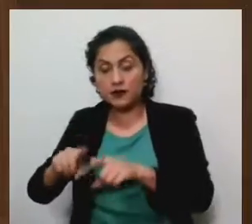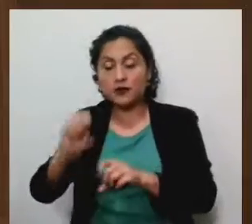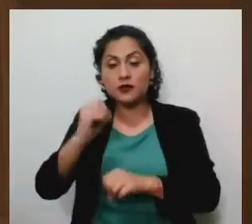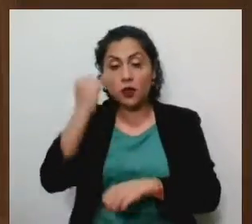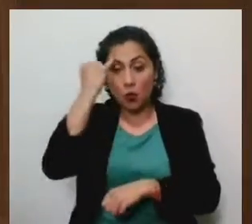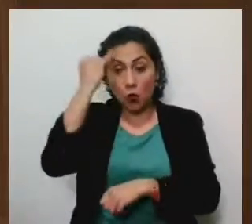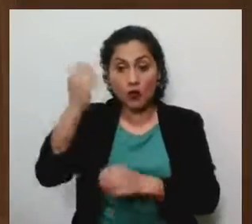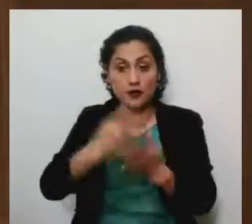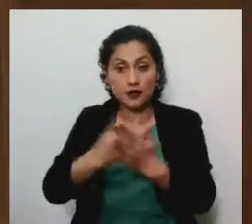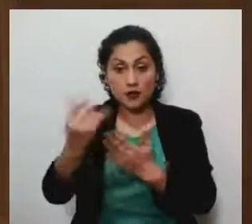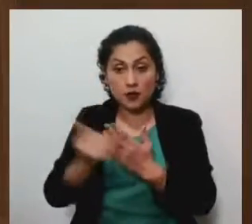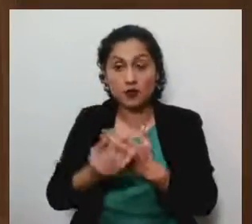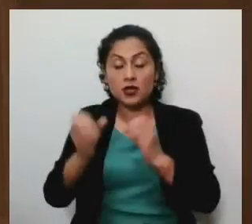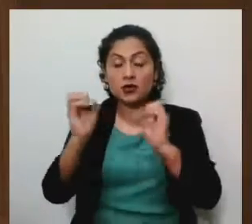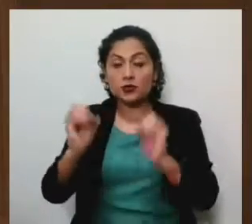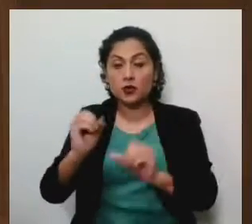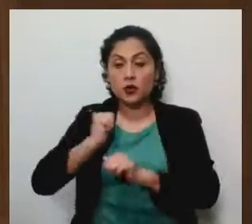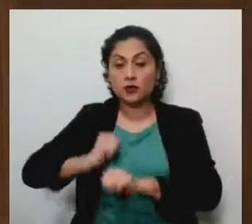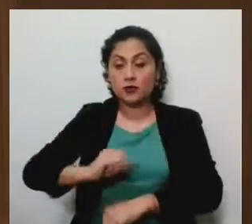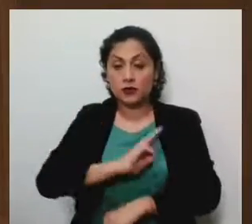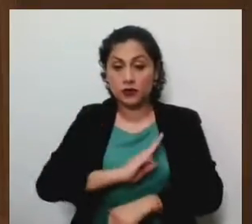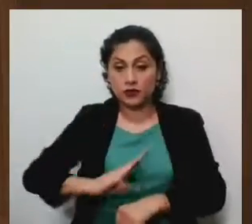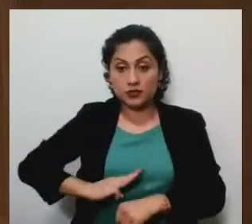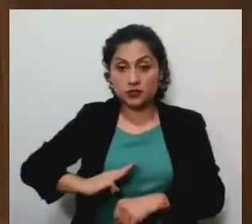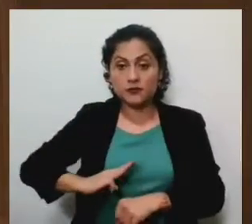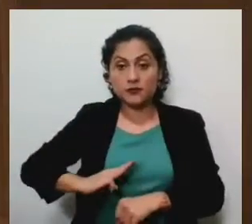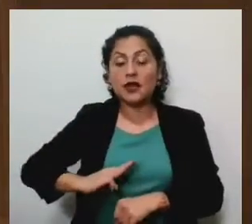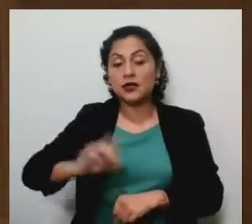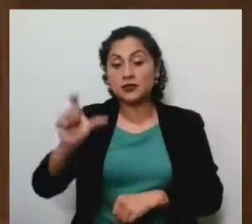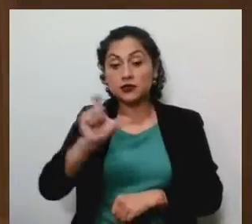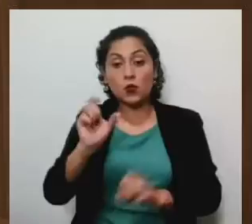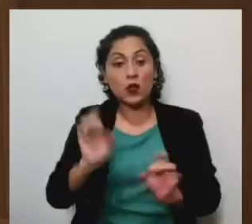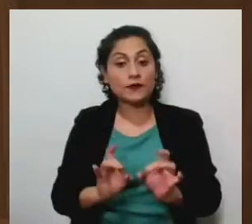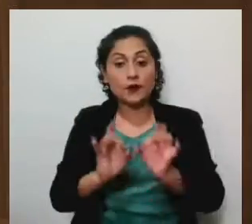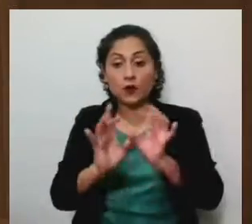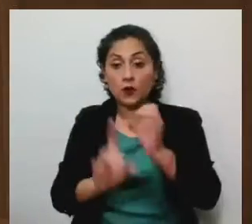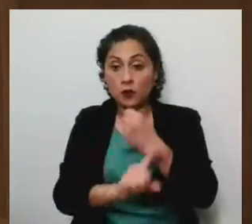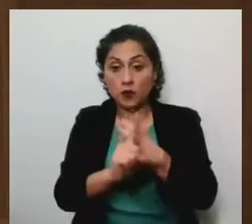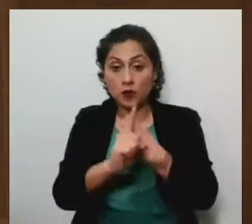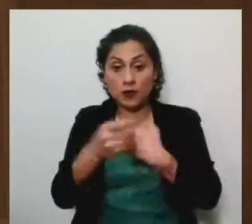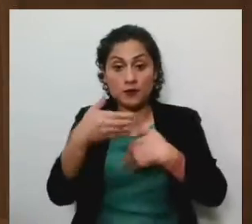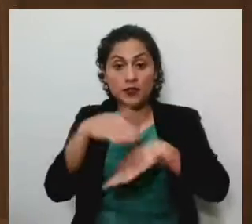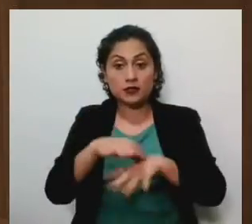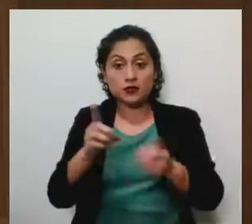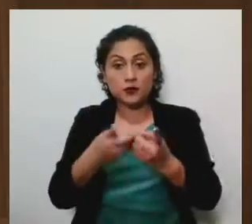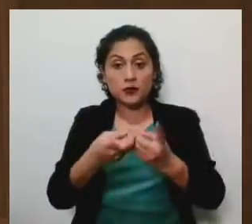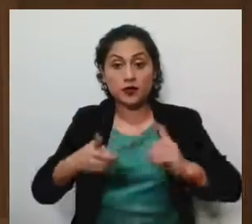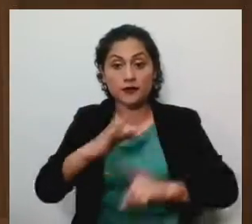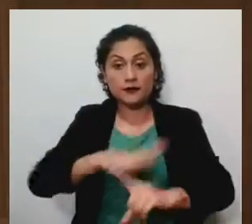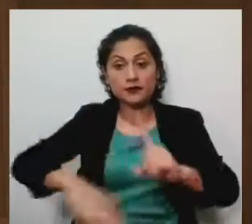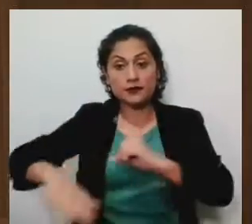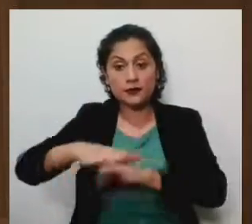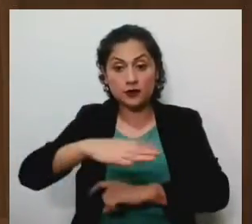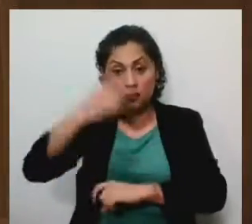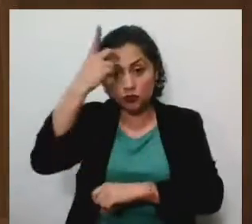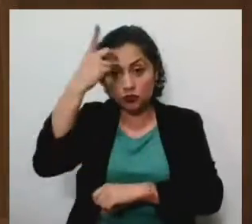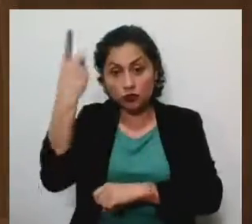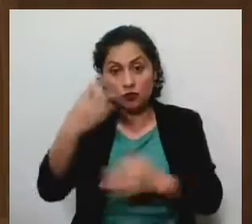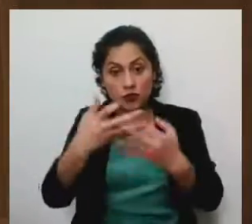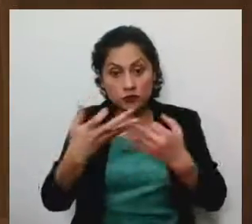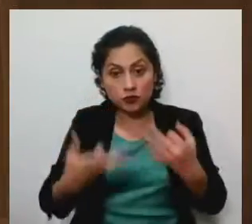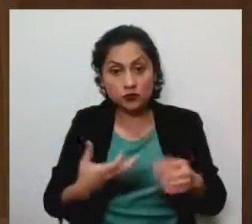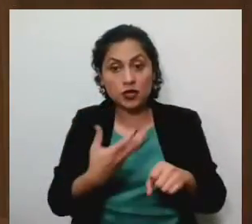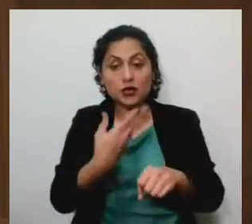autoridades municipales, en los conflictos que se generen en materia de desarrollo urbano y uso de suelo, adicionalmente a las